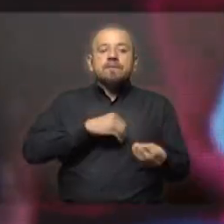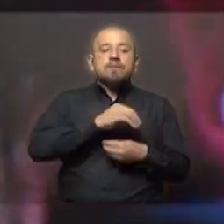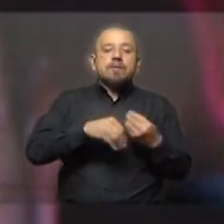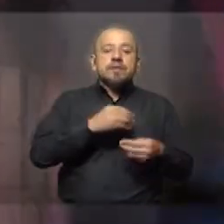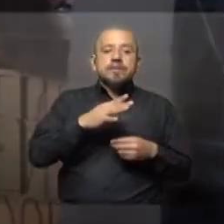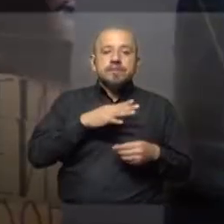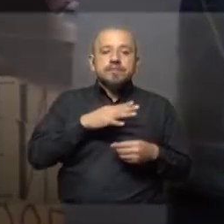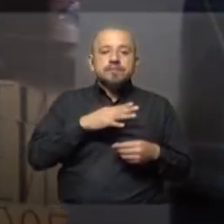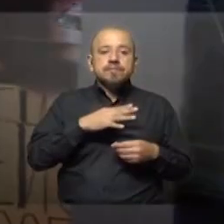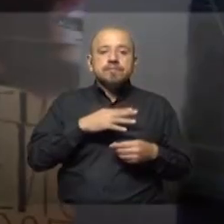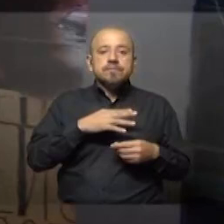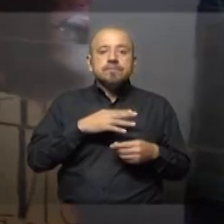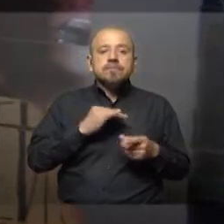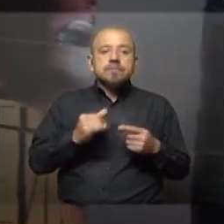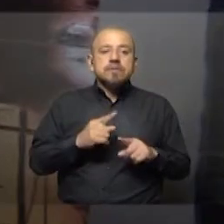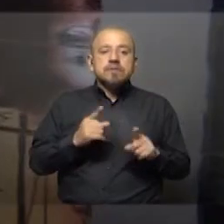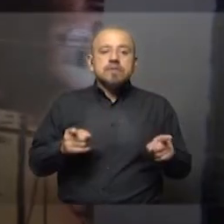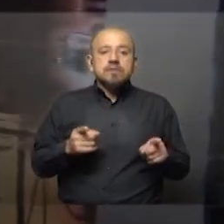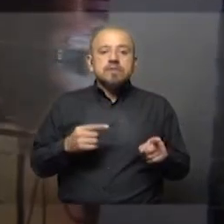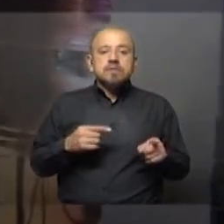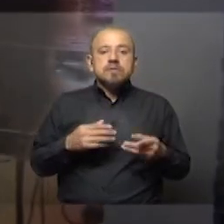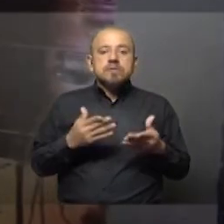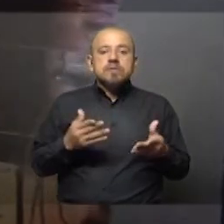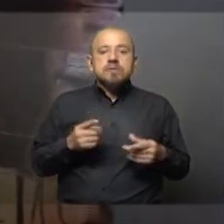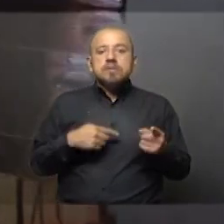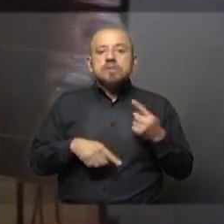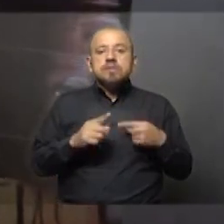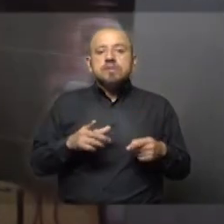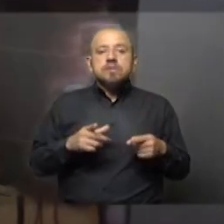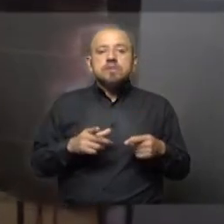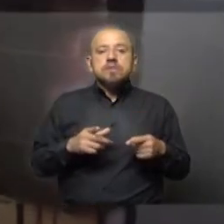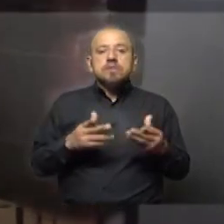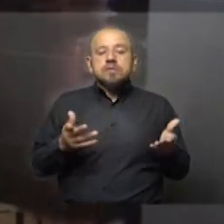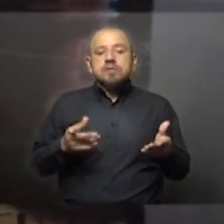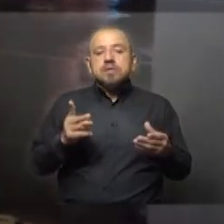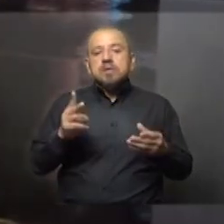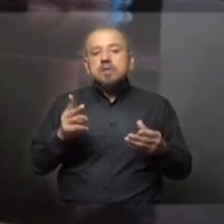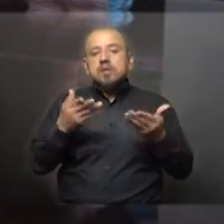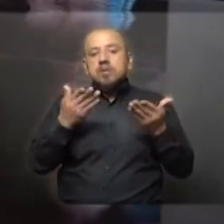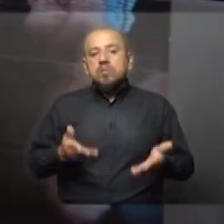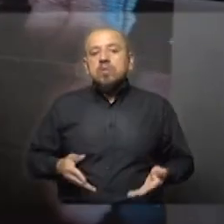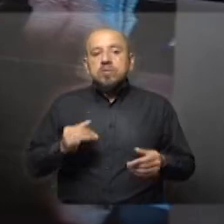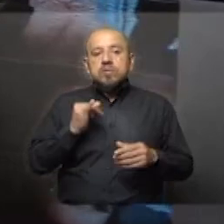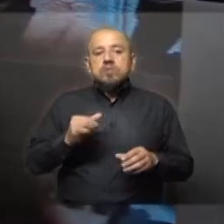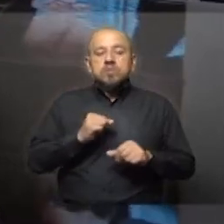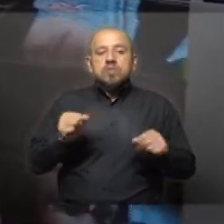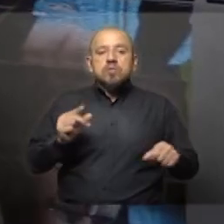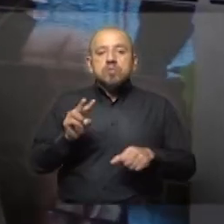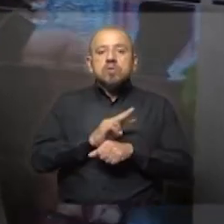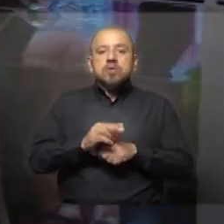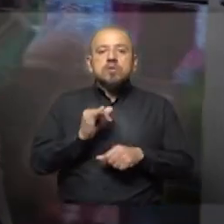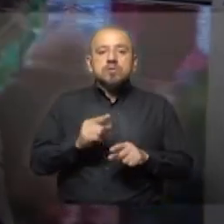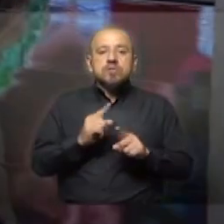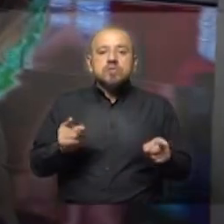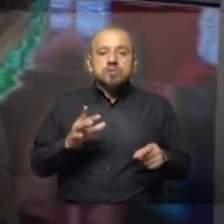toleramos o no toleramos que arreglos familiares qué cuerpos pueden cuidar y cuáles no sí digamos Hay